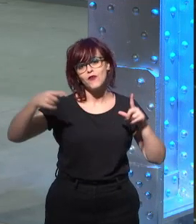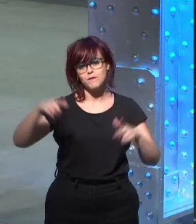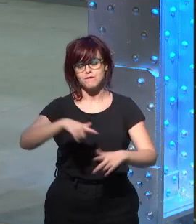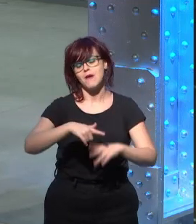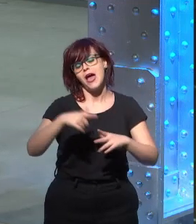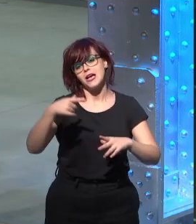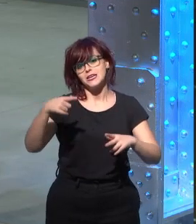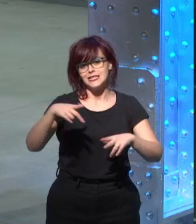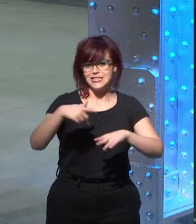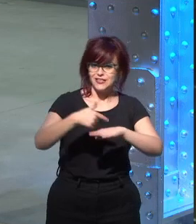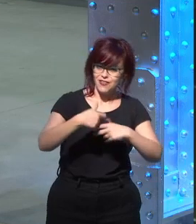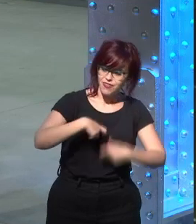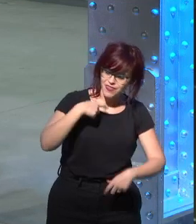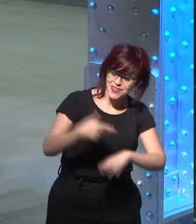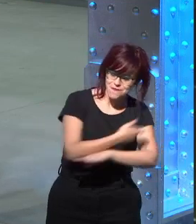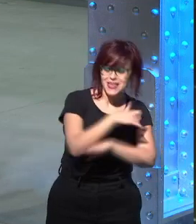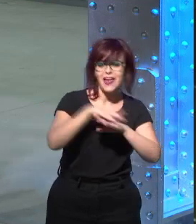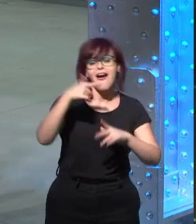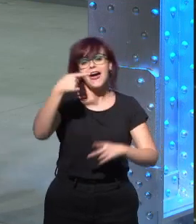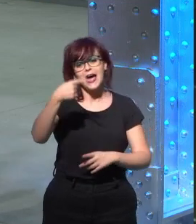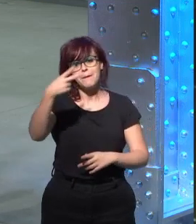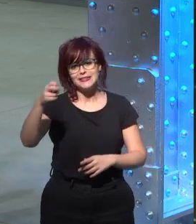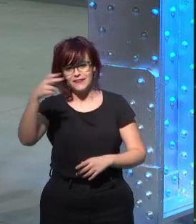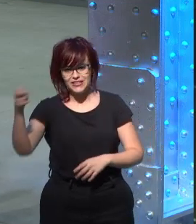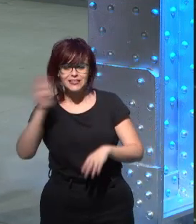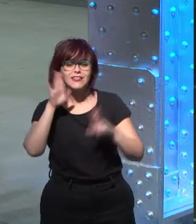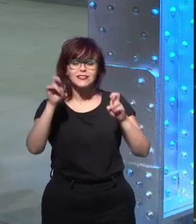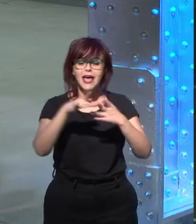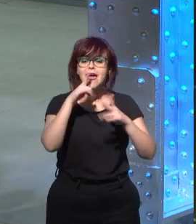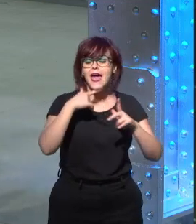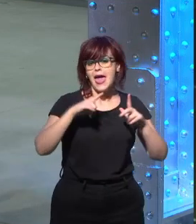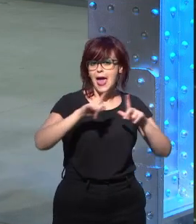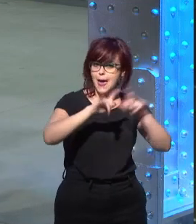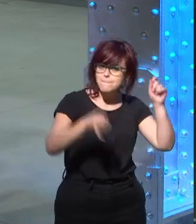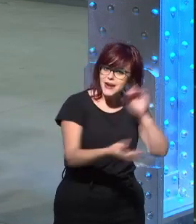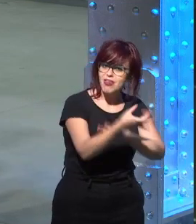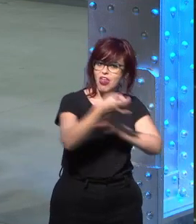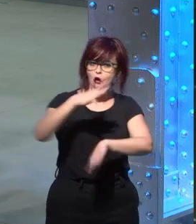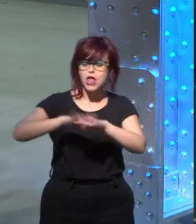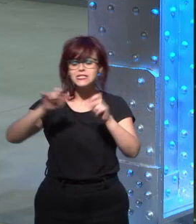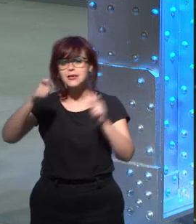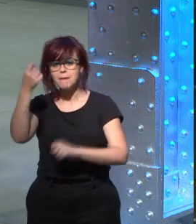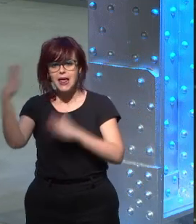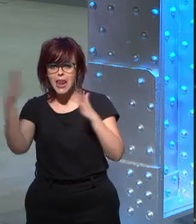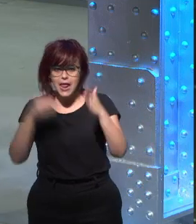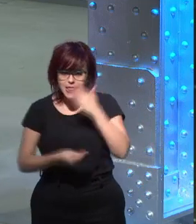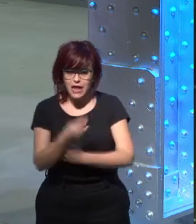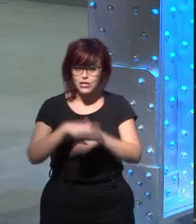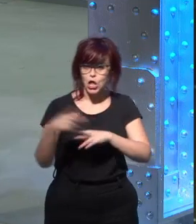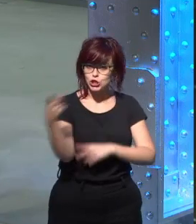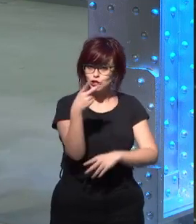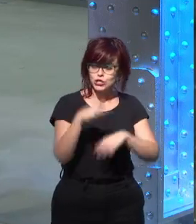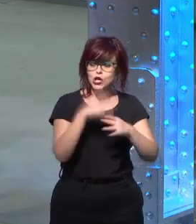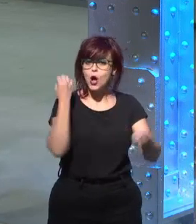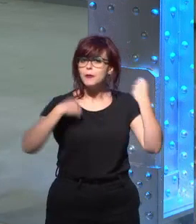Civil G2020 para hablar de emprendedores y millennials y emprendedores, cómo se comportan ellos en